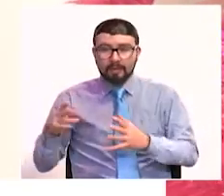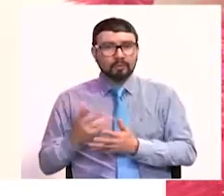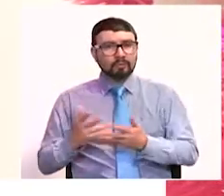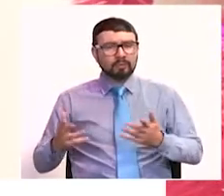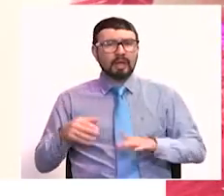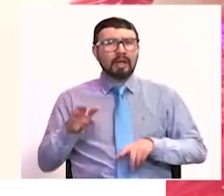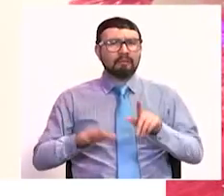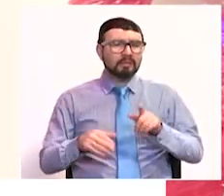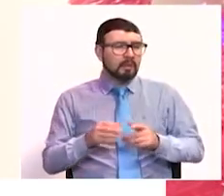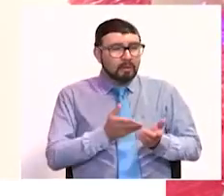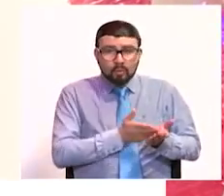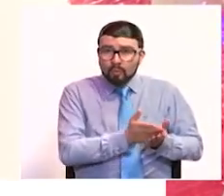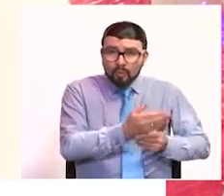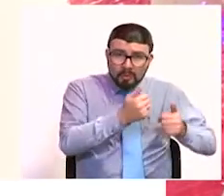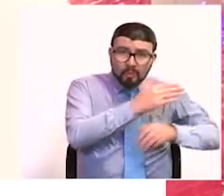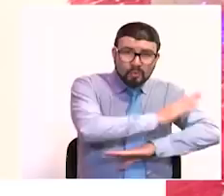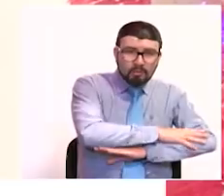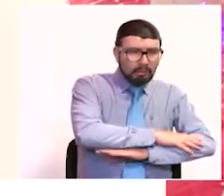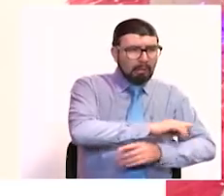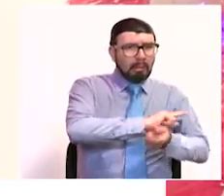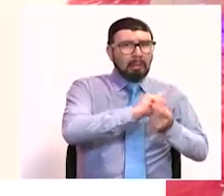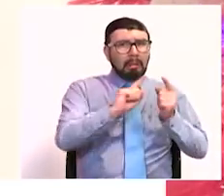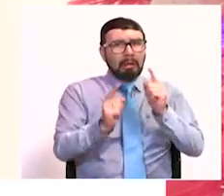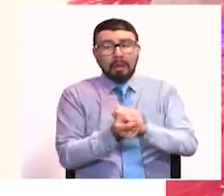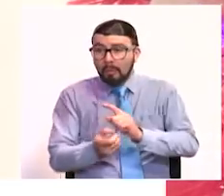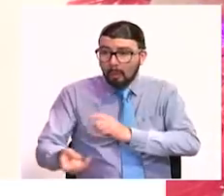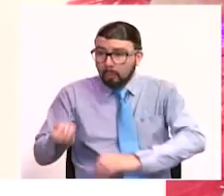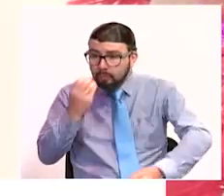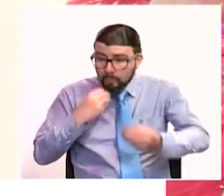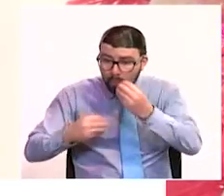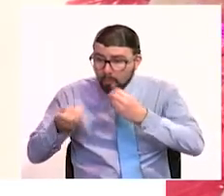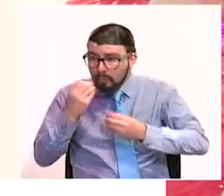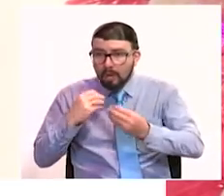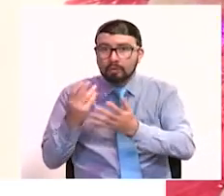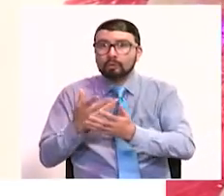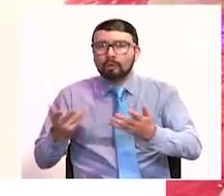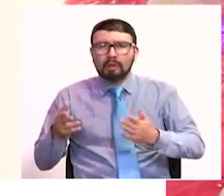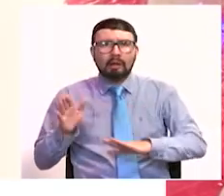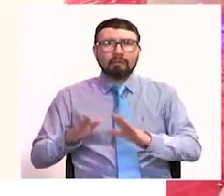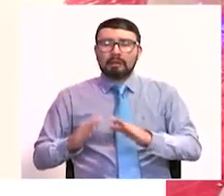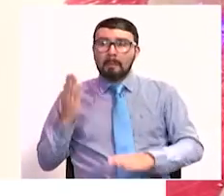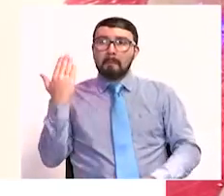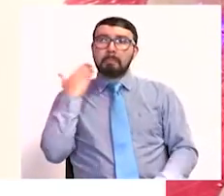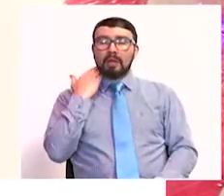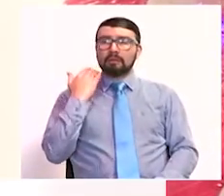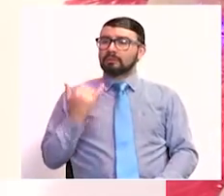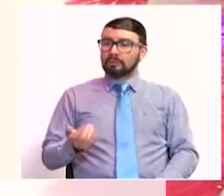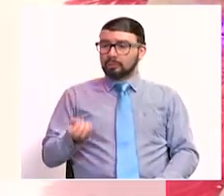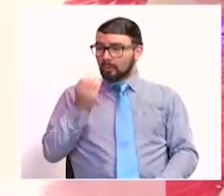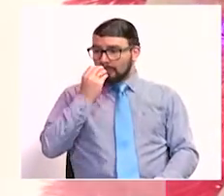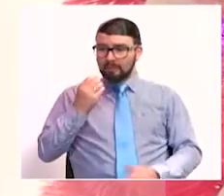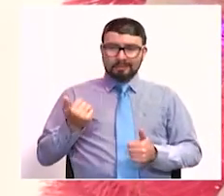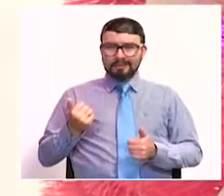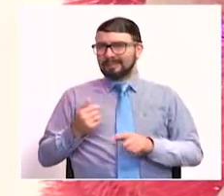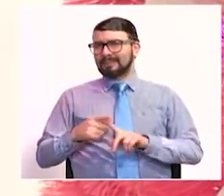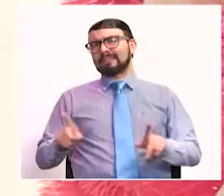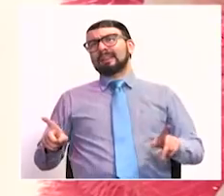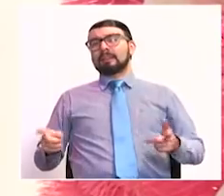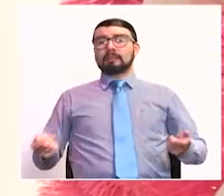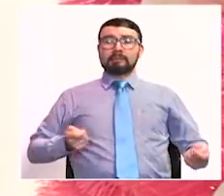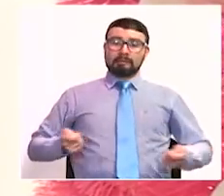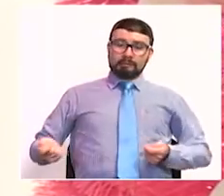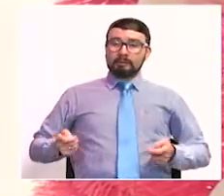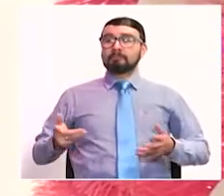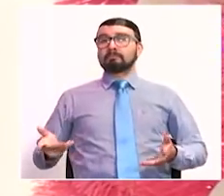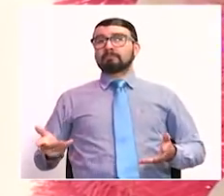hábitos, donde nos salimos de la rutina y sabemos que de pronto vamos a alimentarnos de una manera un poco distinta, que